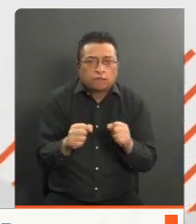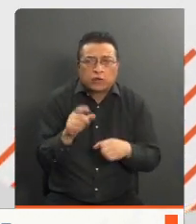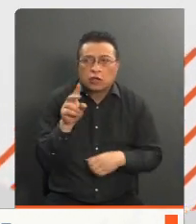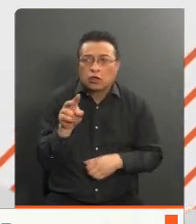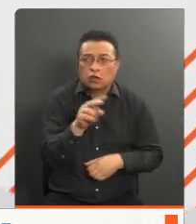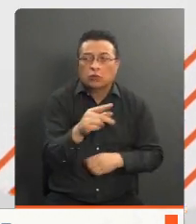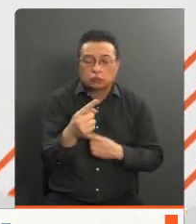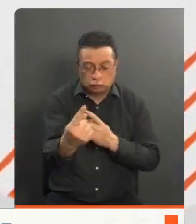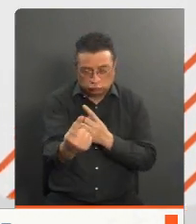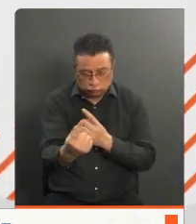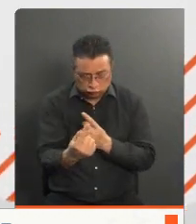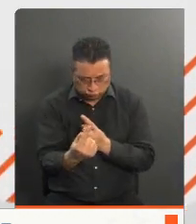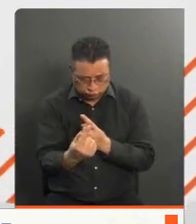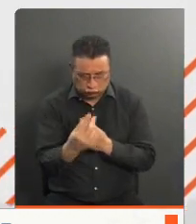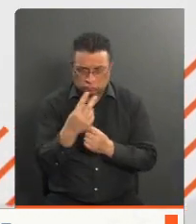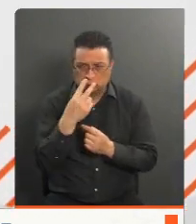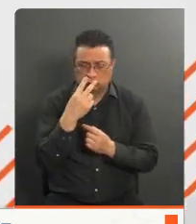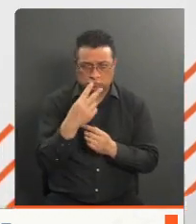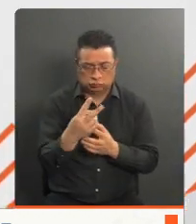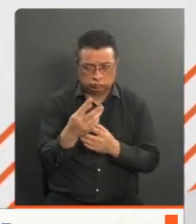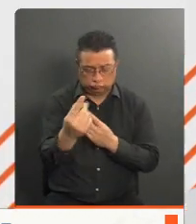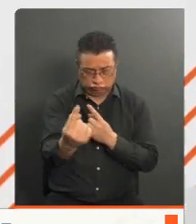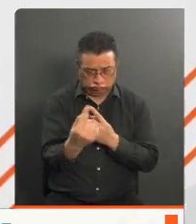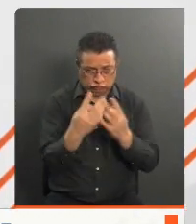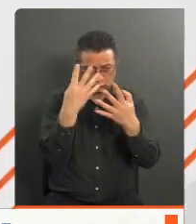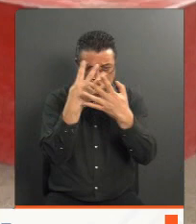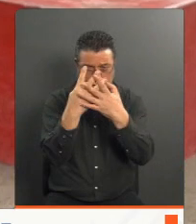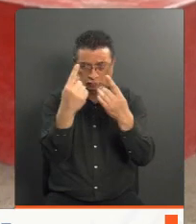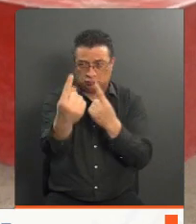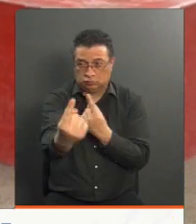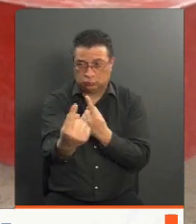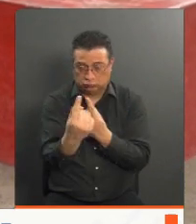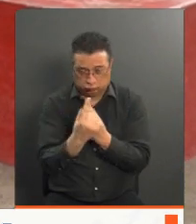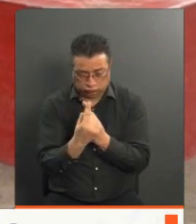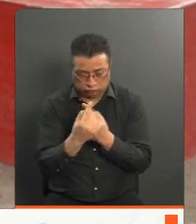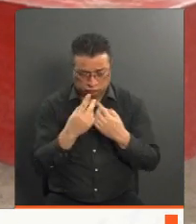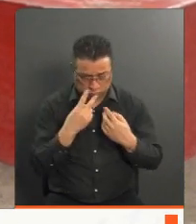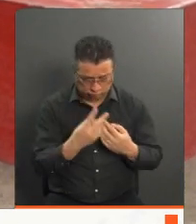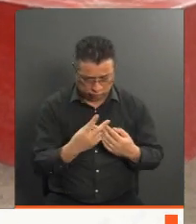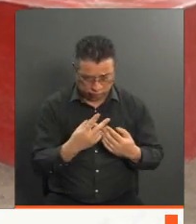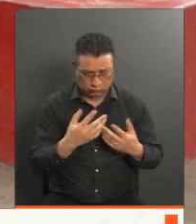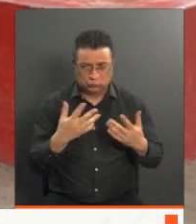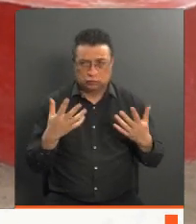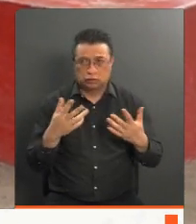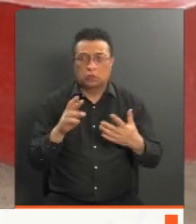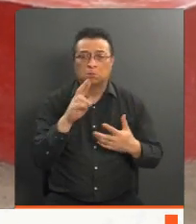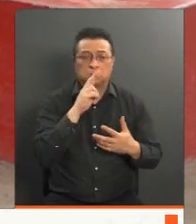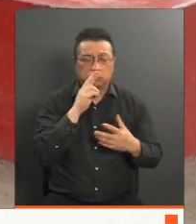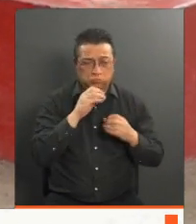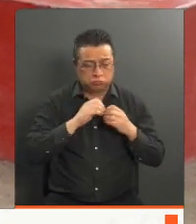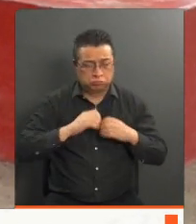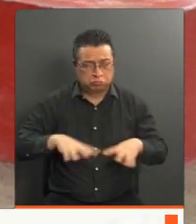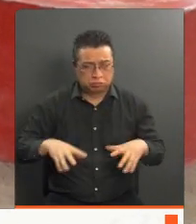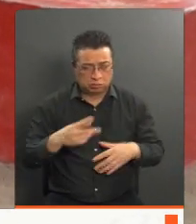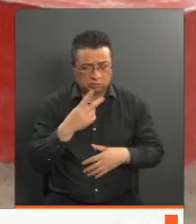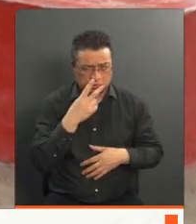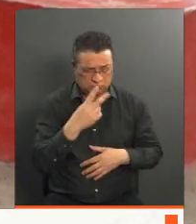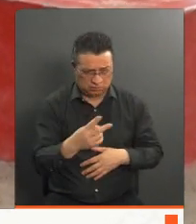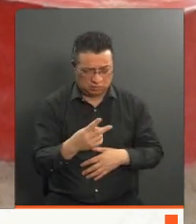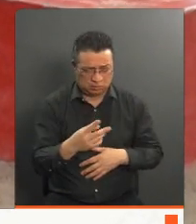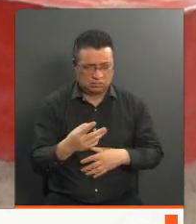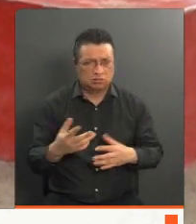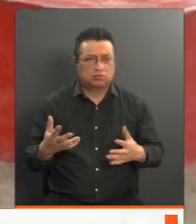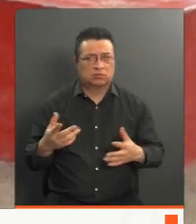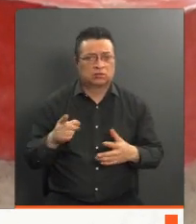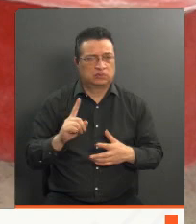acercó como a la orilla de la jaula podríamos decir y se orinó y ahí fue como en que esto